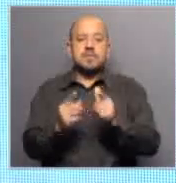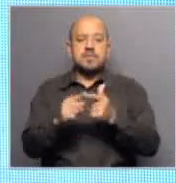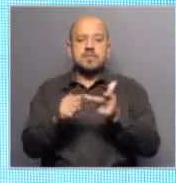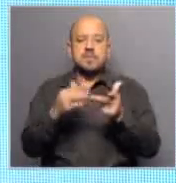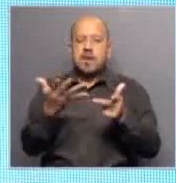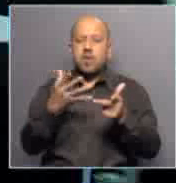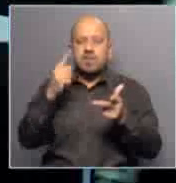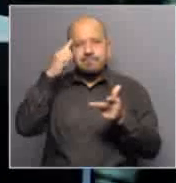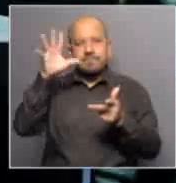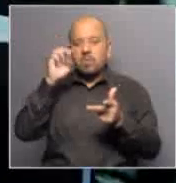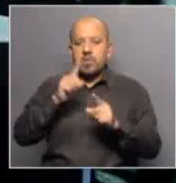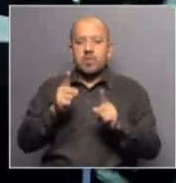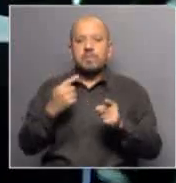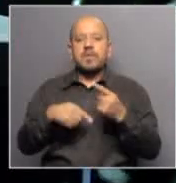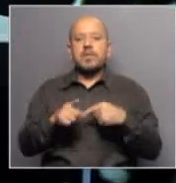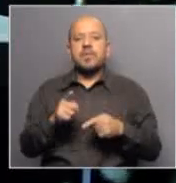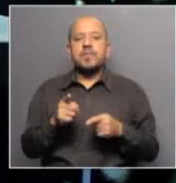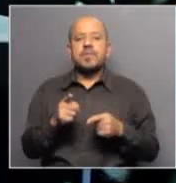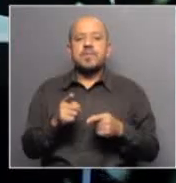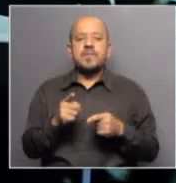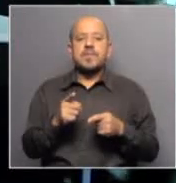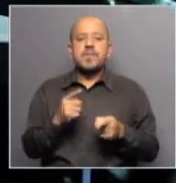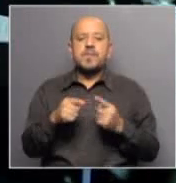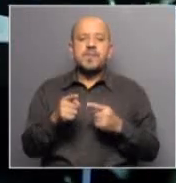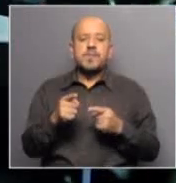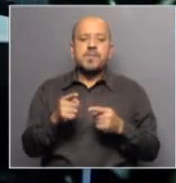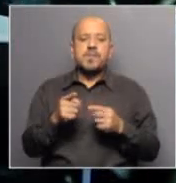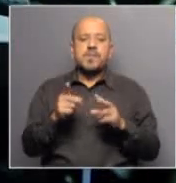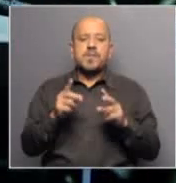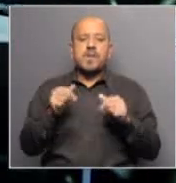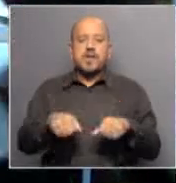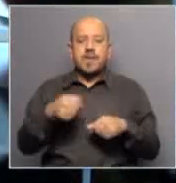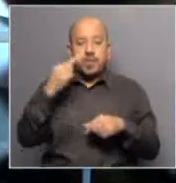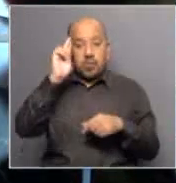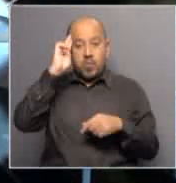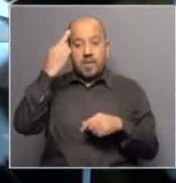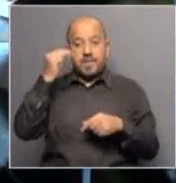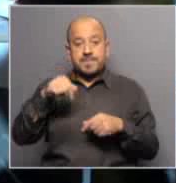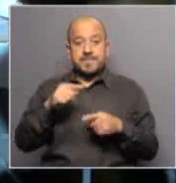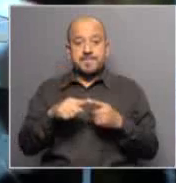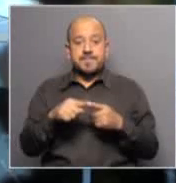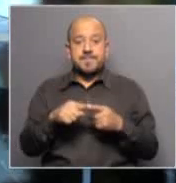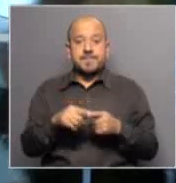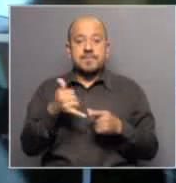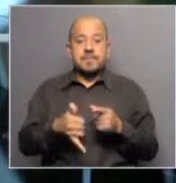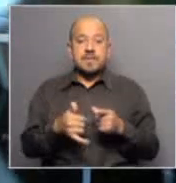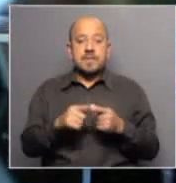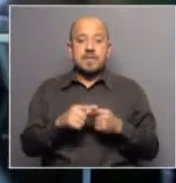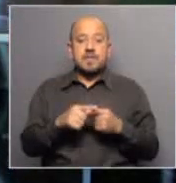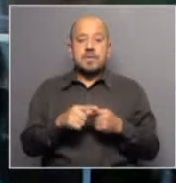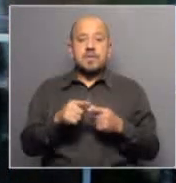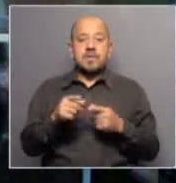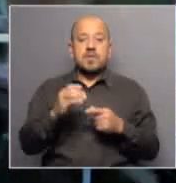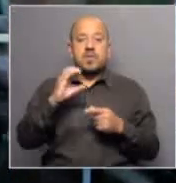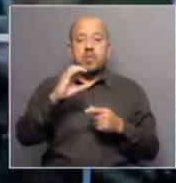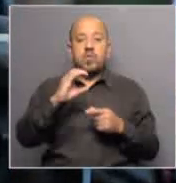ahora no me acuerdo. Pero la regulación uruguaya, que además tiene un cannabis